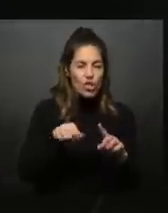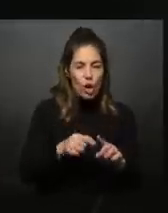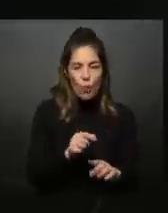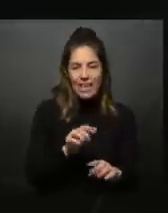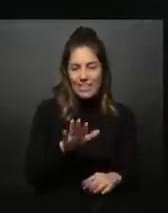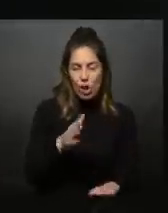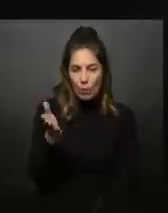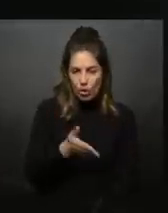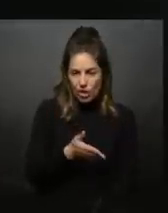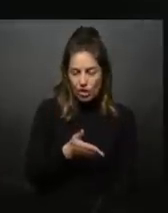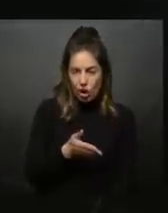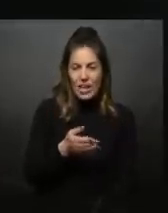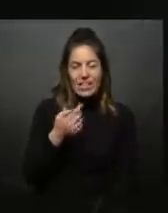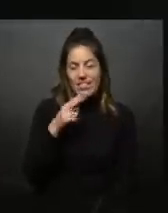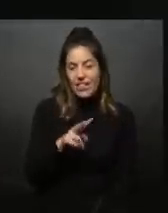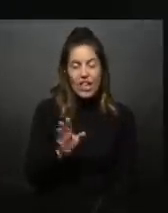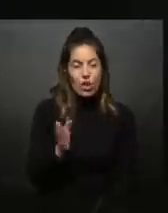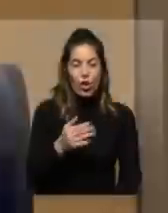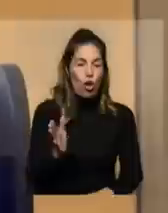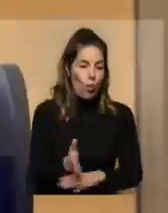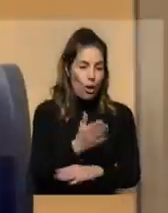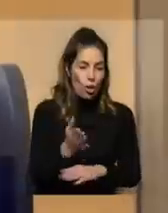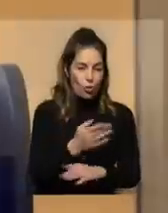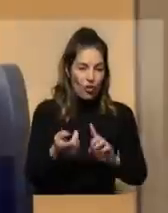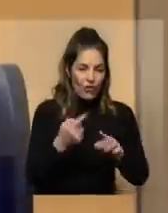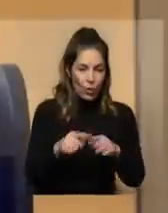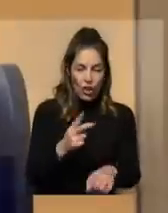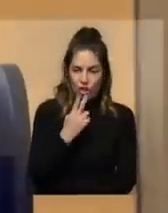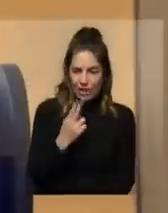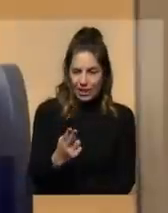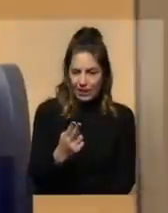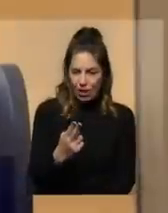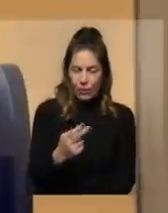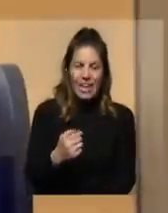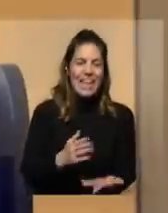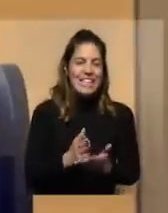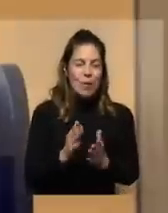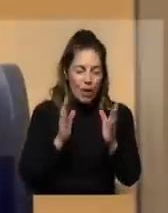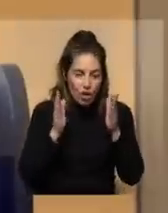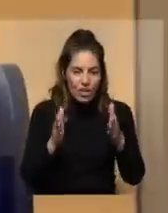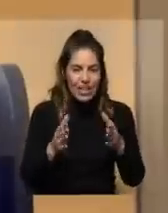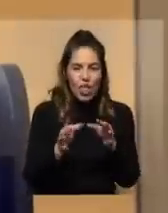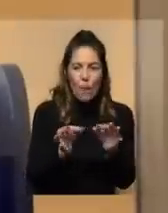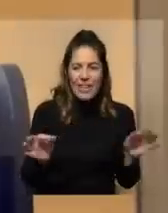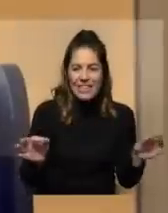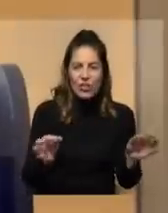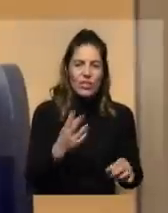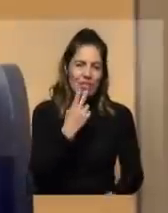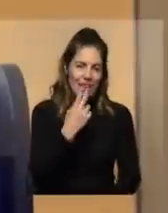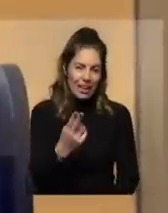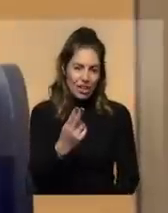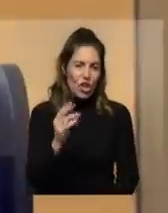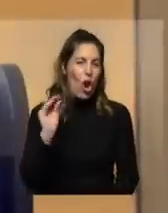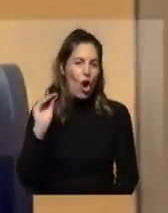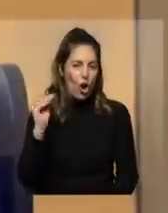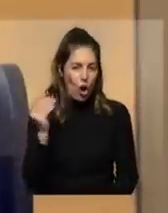consideran todos los productos vinculados al tabaco siempre estábamos concentrados en las mediciones de cigarrillos y los